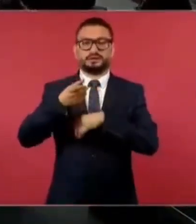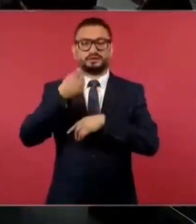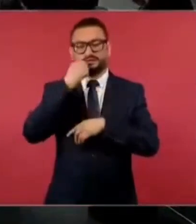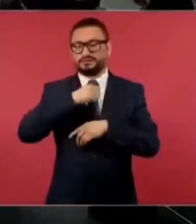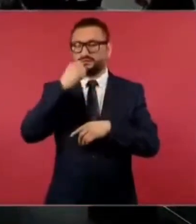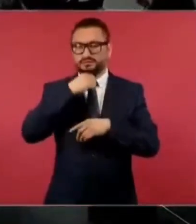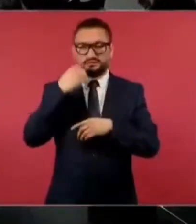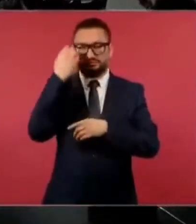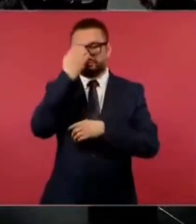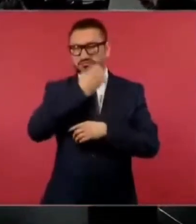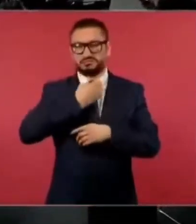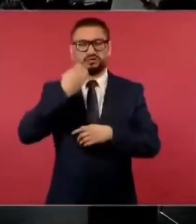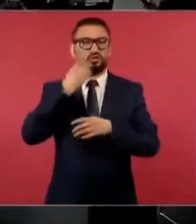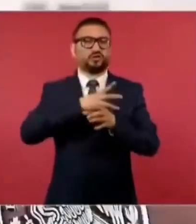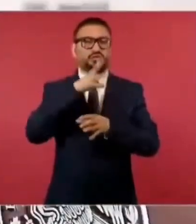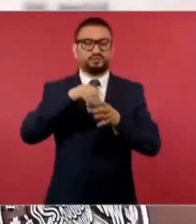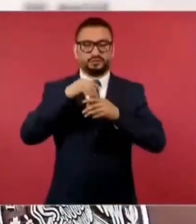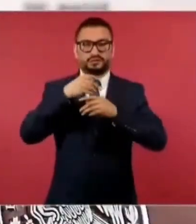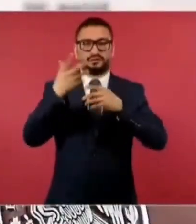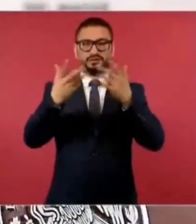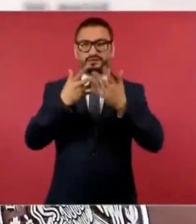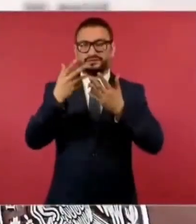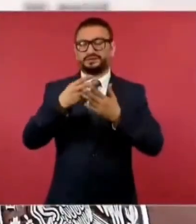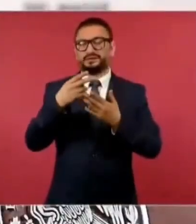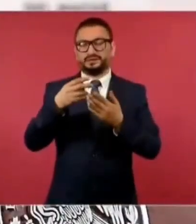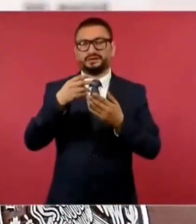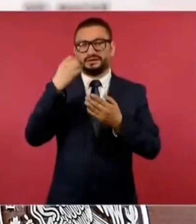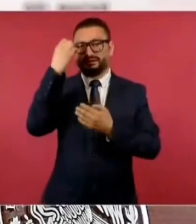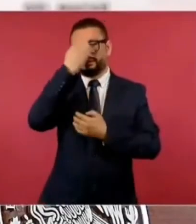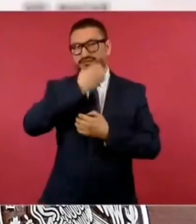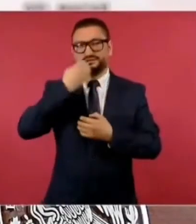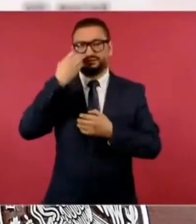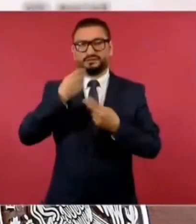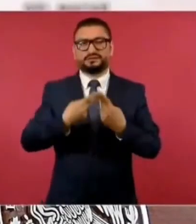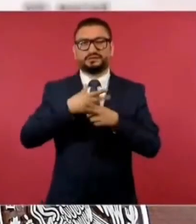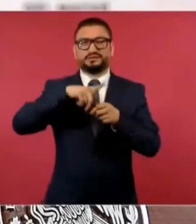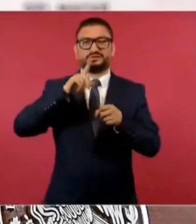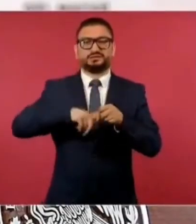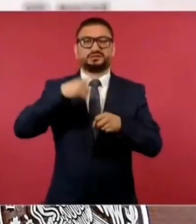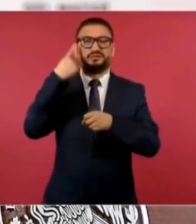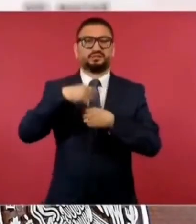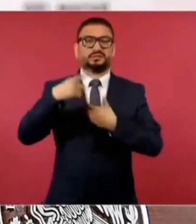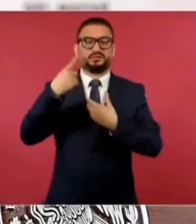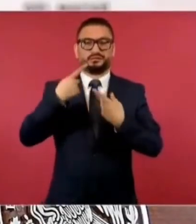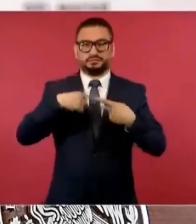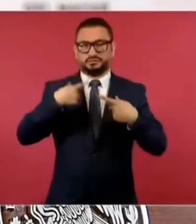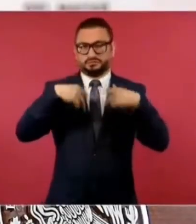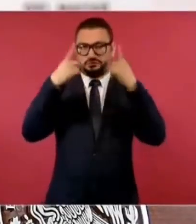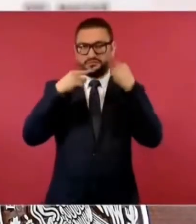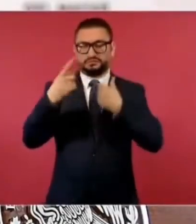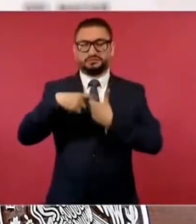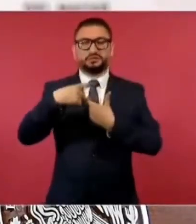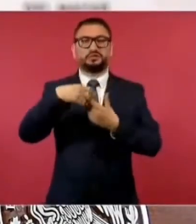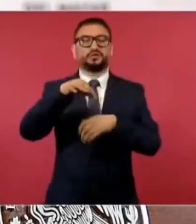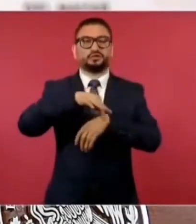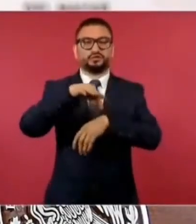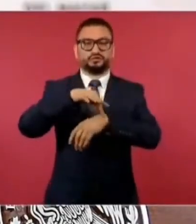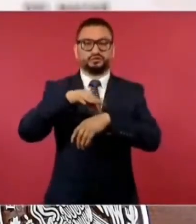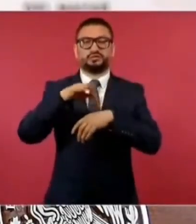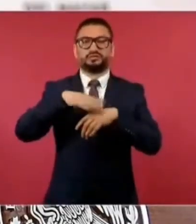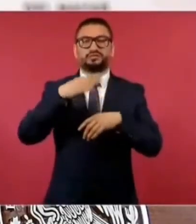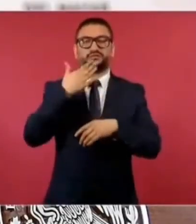evaluando y diseñando el examen nacional de residencias médicas. Es uno de los exámenes más famosos por